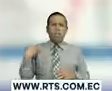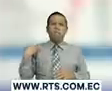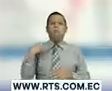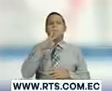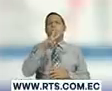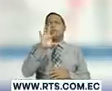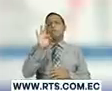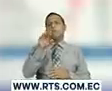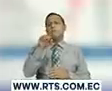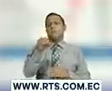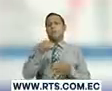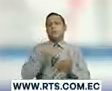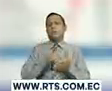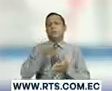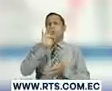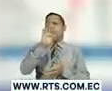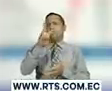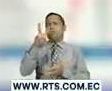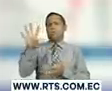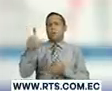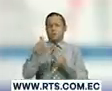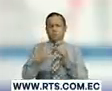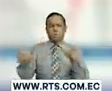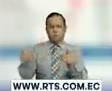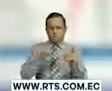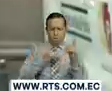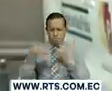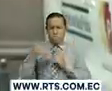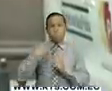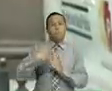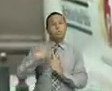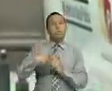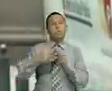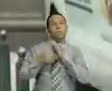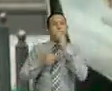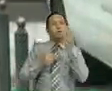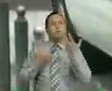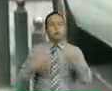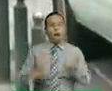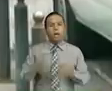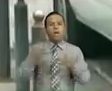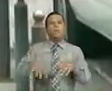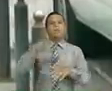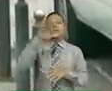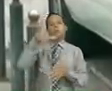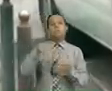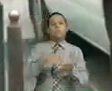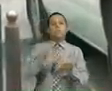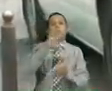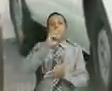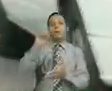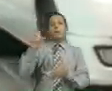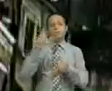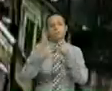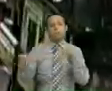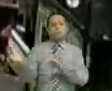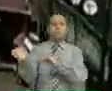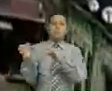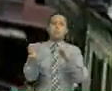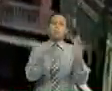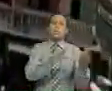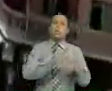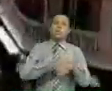39.994 casos positivos de COVID-19 y 5.529 fallecidos en este contexto.